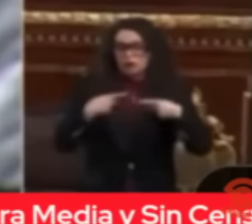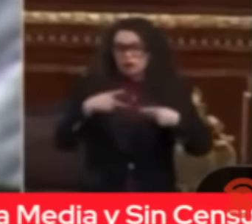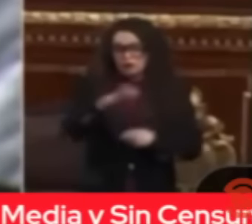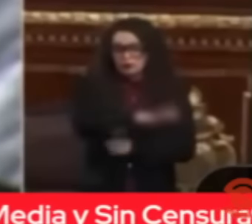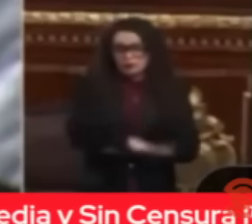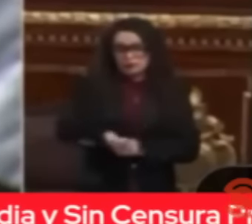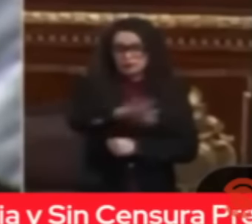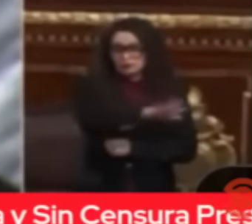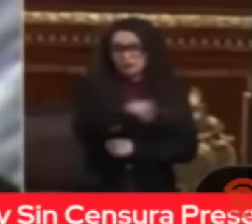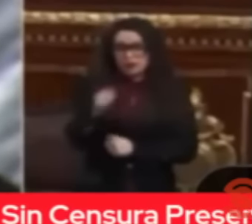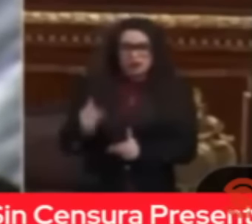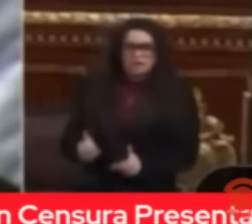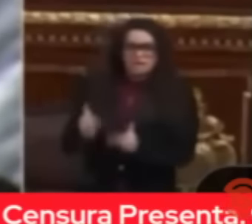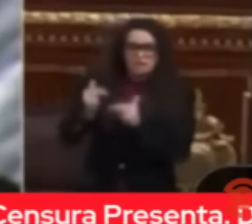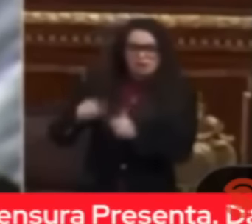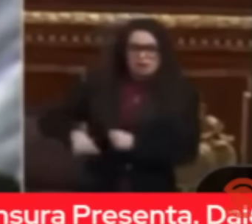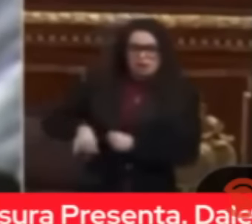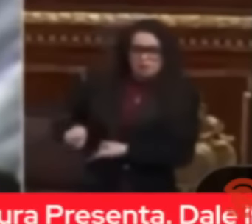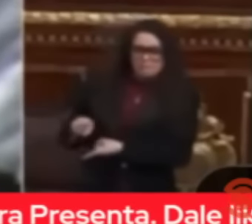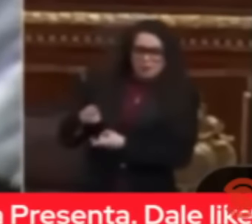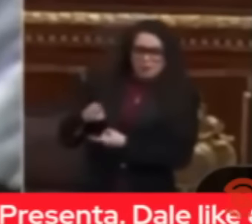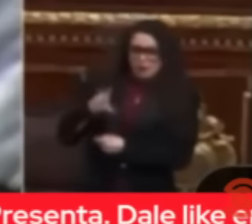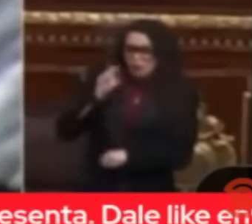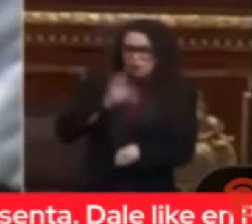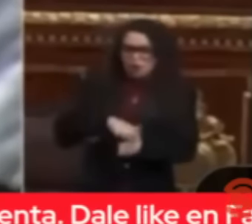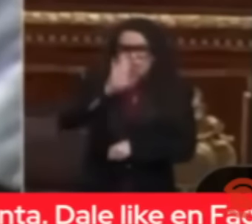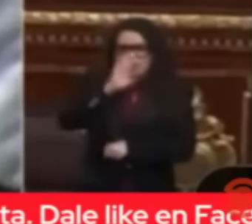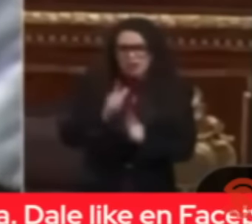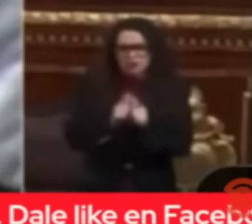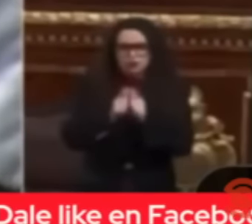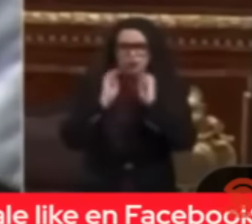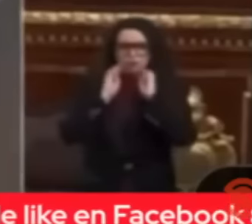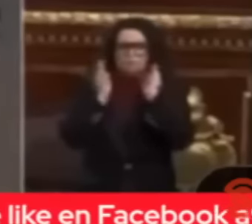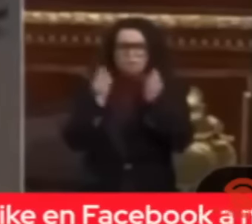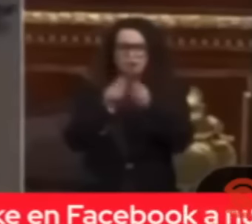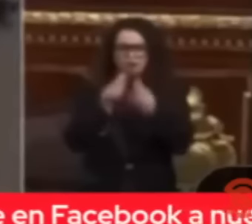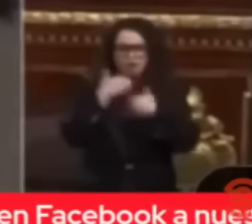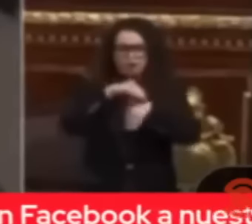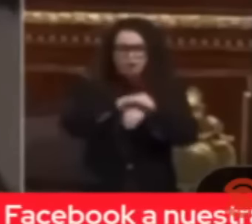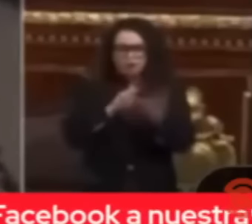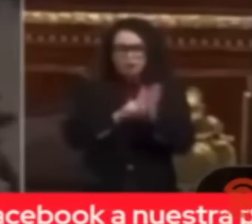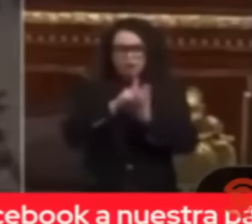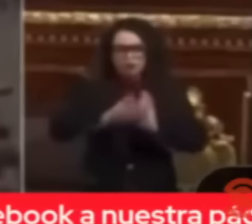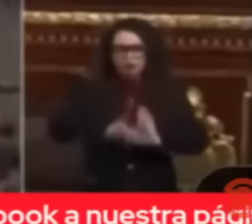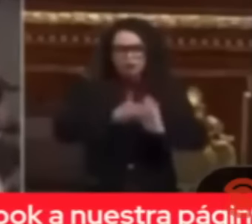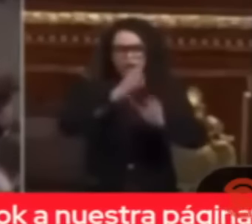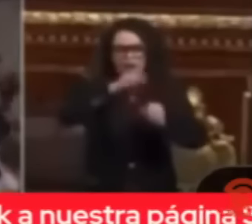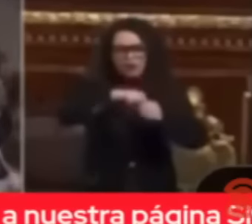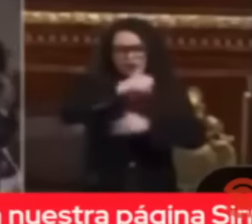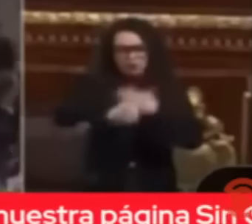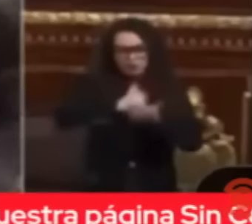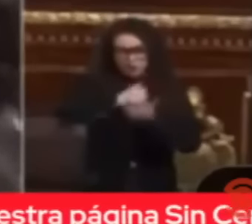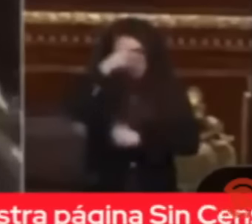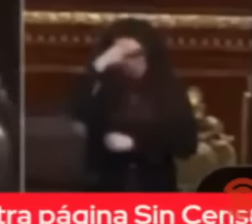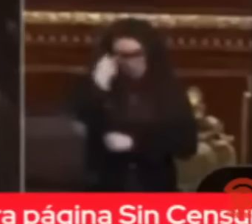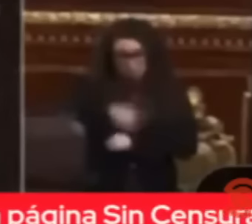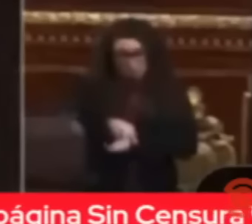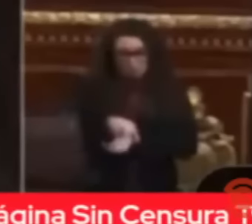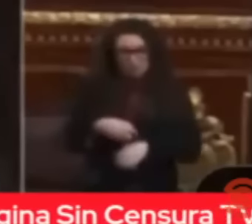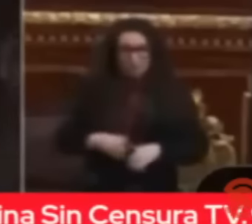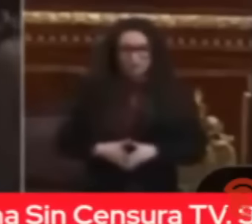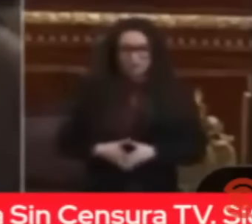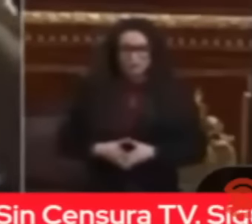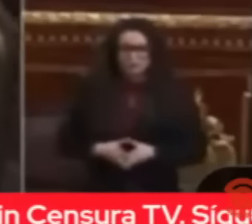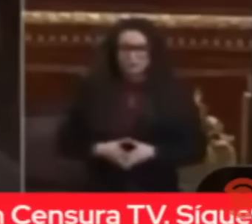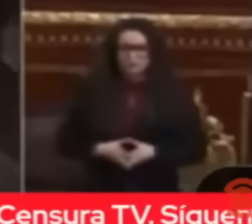que se remitió hasta la época de los aztecas para hablar de este tema, como si no fuera